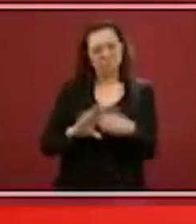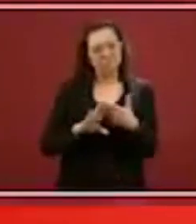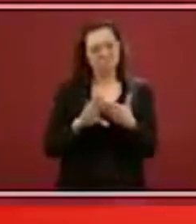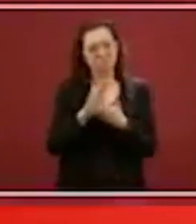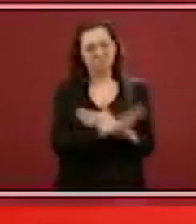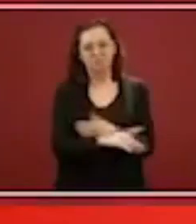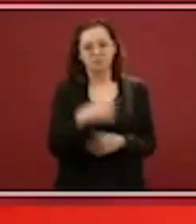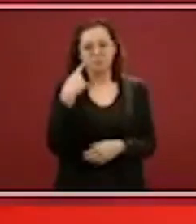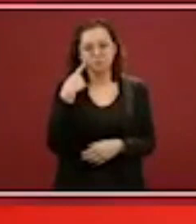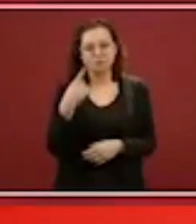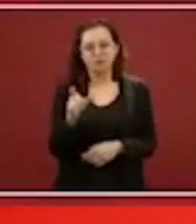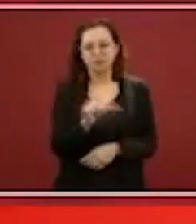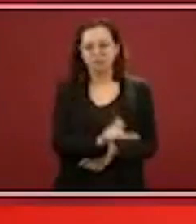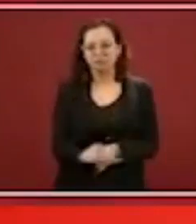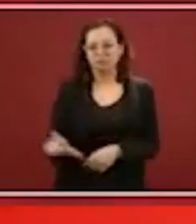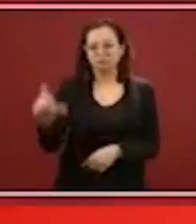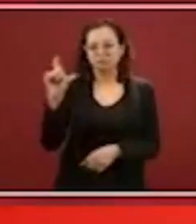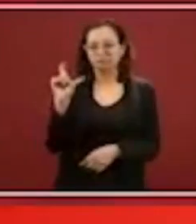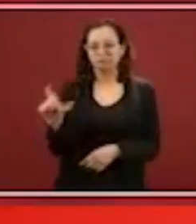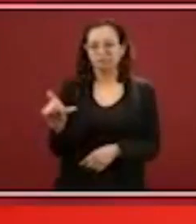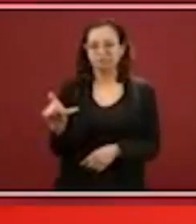Miren, este es el detente.